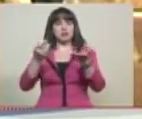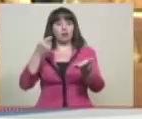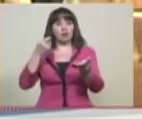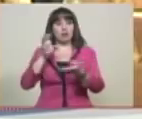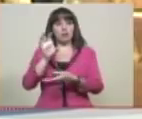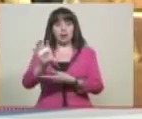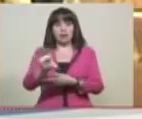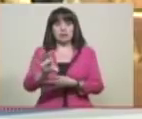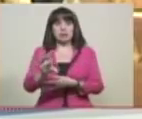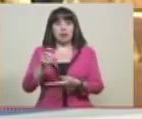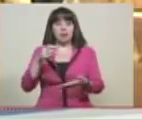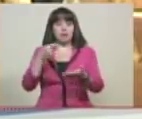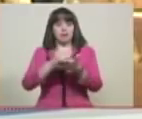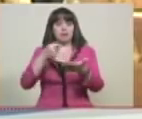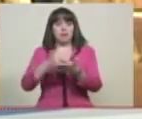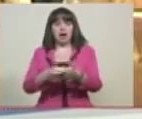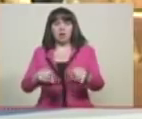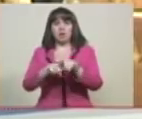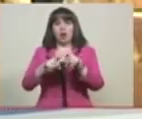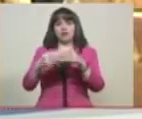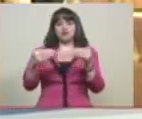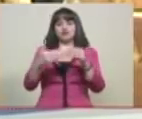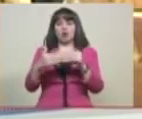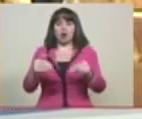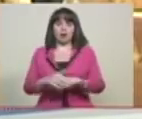precios dolarizados.